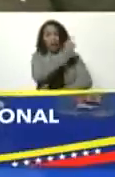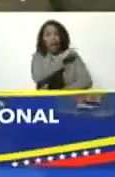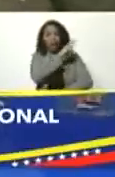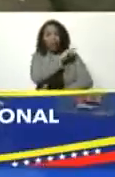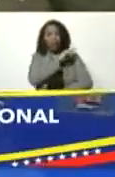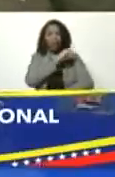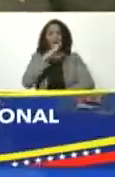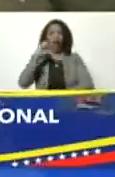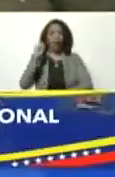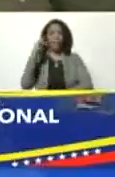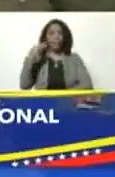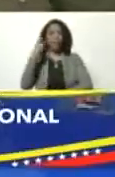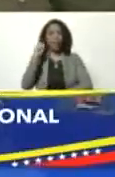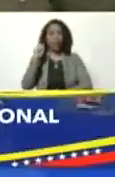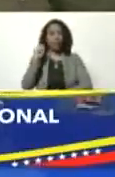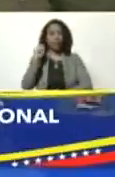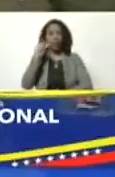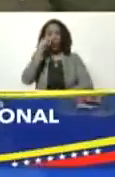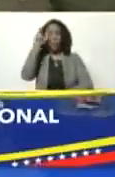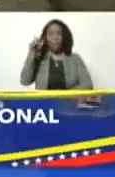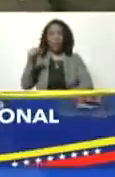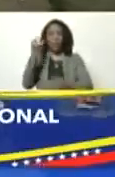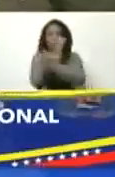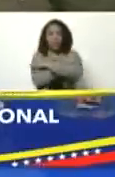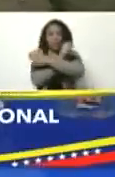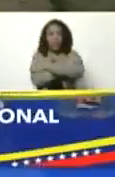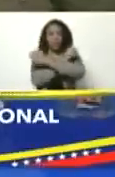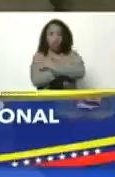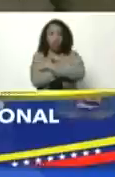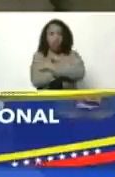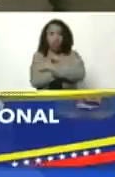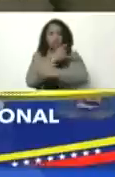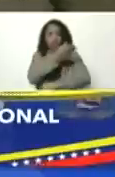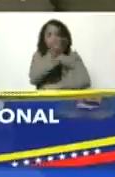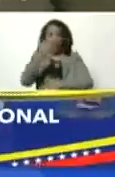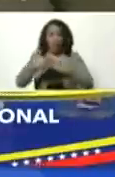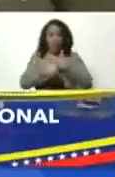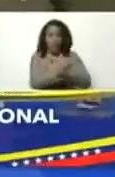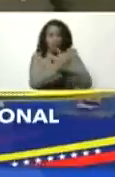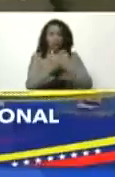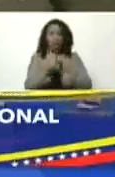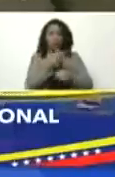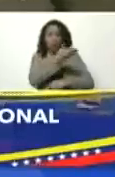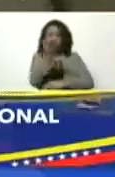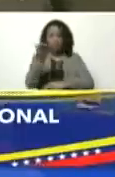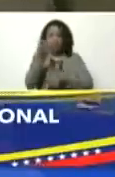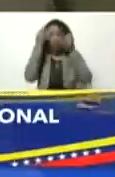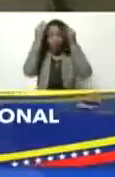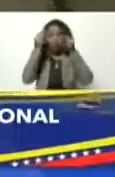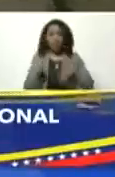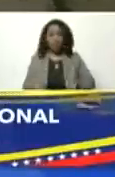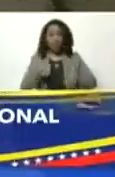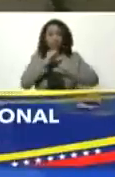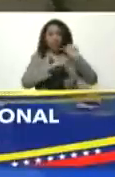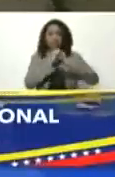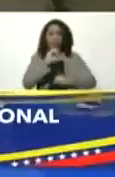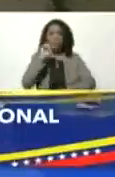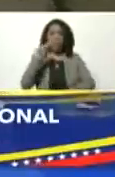y teniente de navío. Felicidades, muchachos. Sigan adelante. Ustedes son la oficialidad del siglo